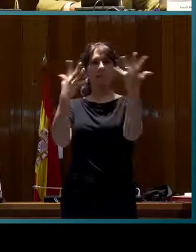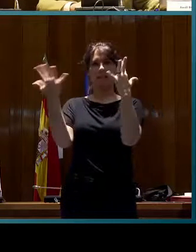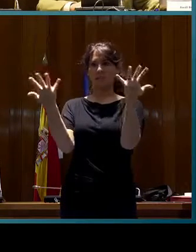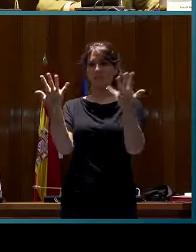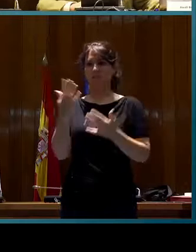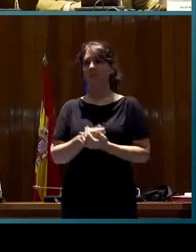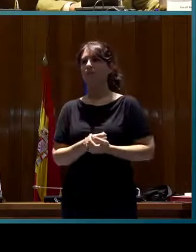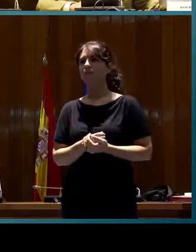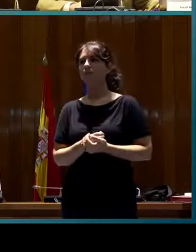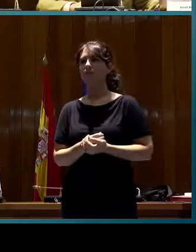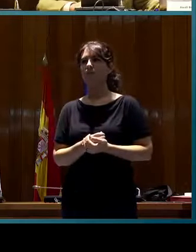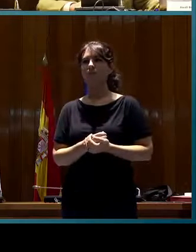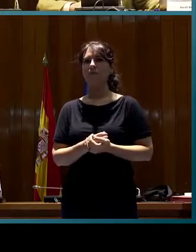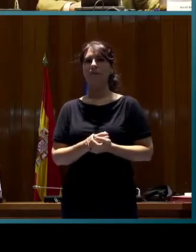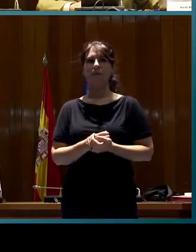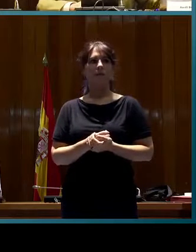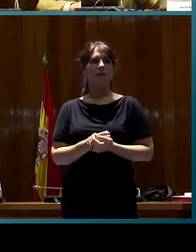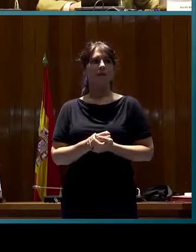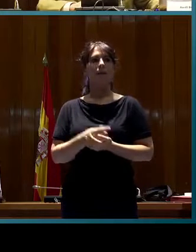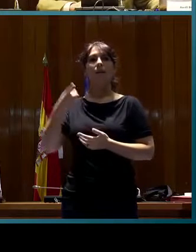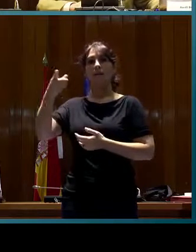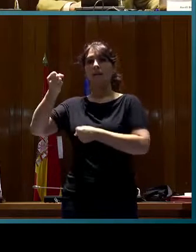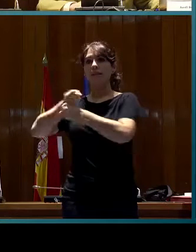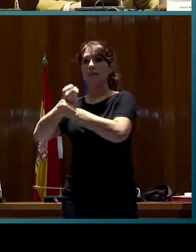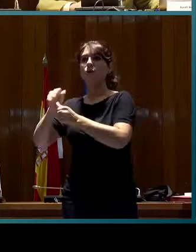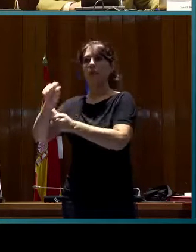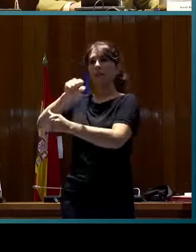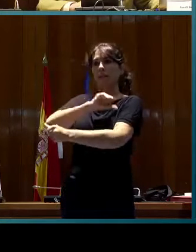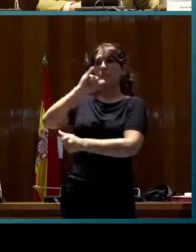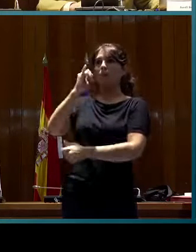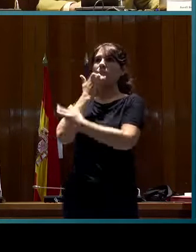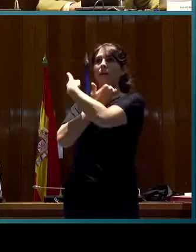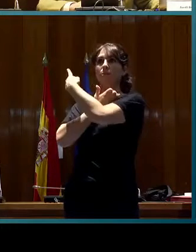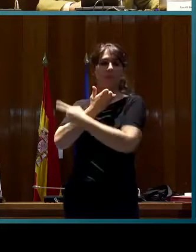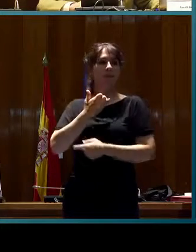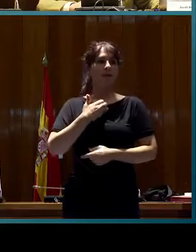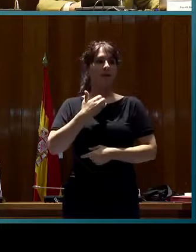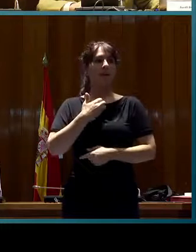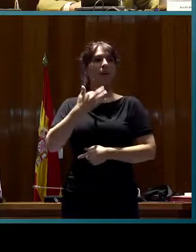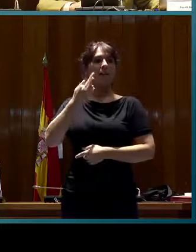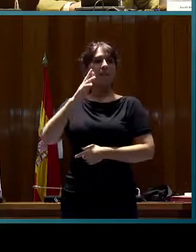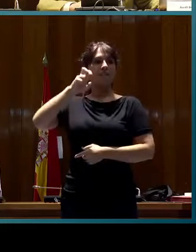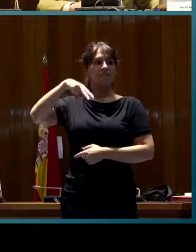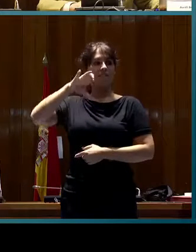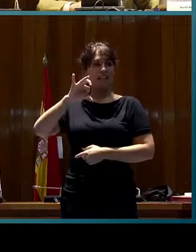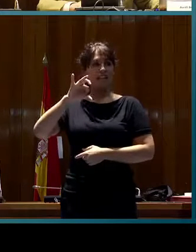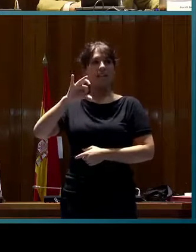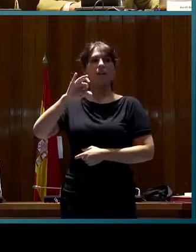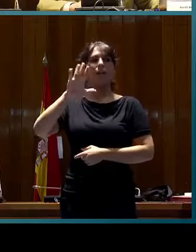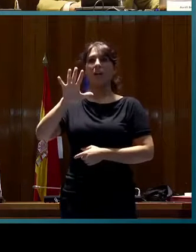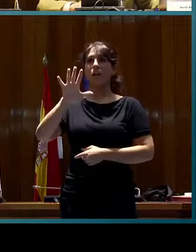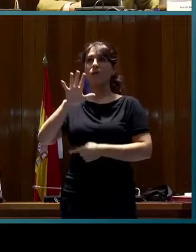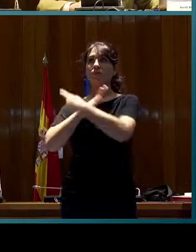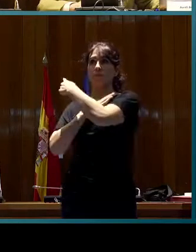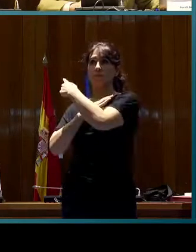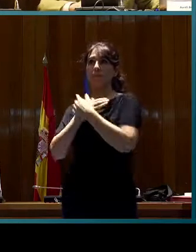que se ha inspirado en otros trabajos previos como el de Franz Cinco, o de la Gallaudet